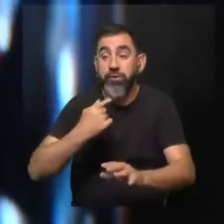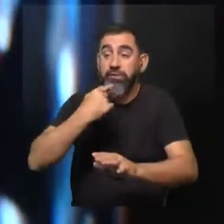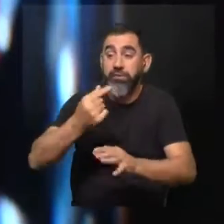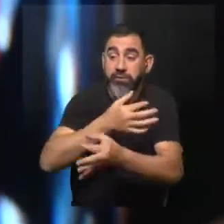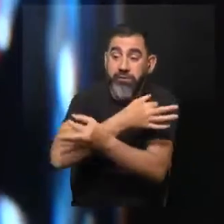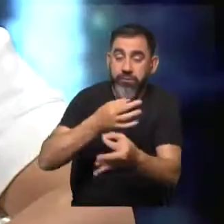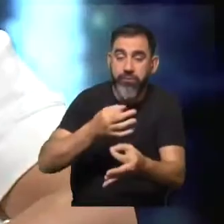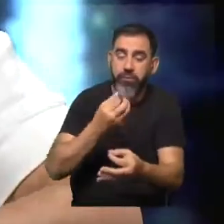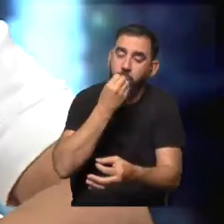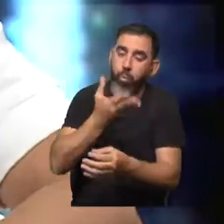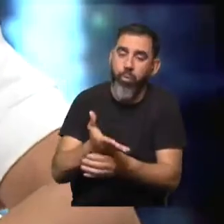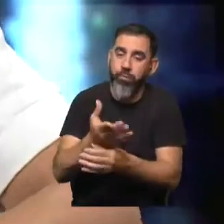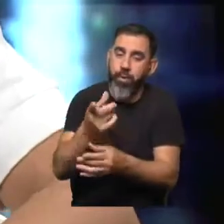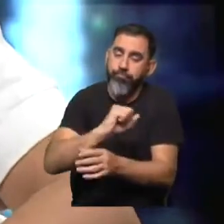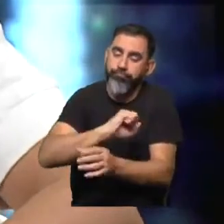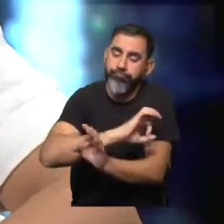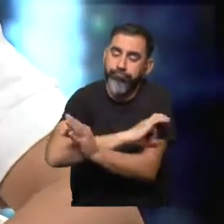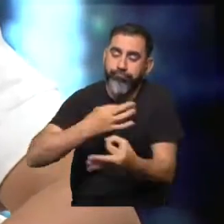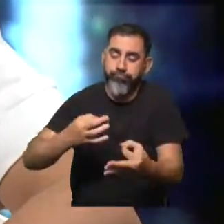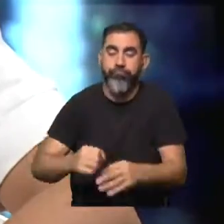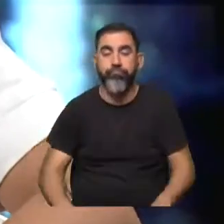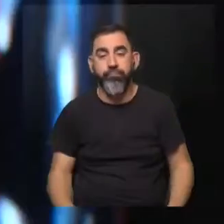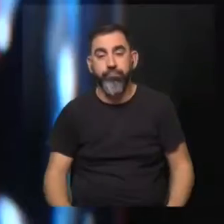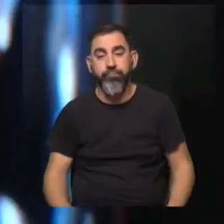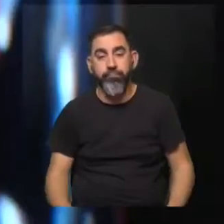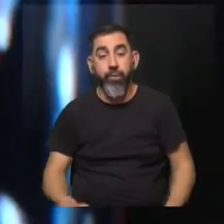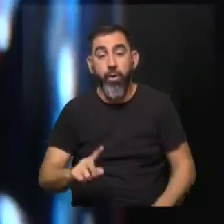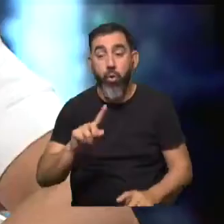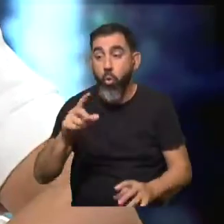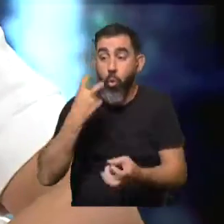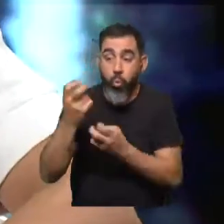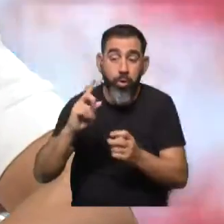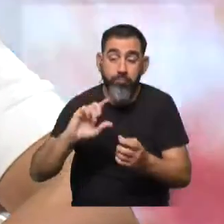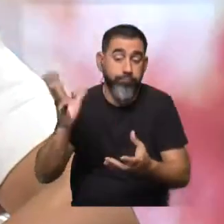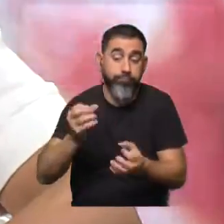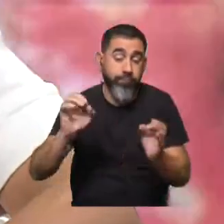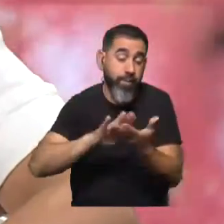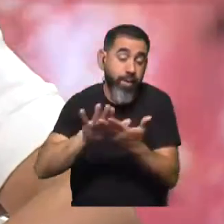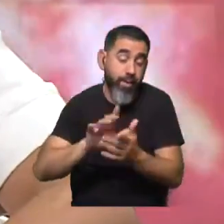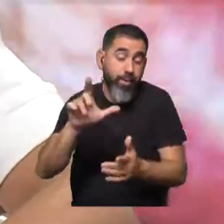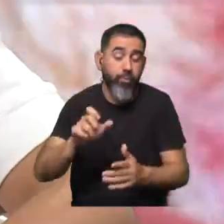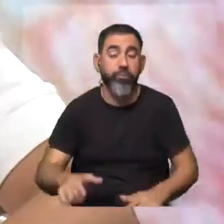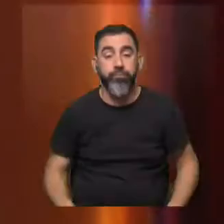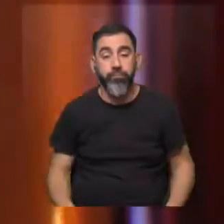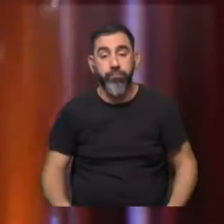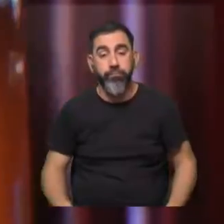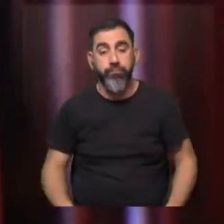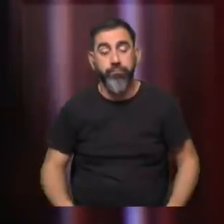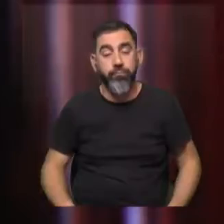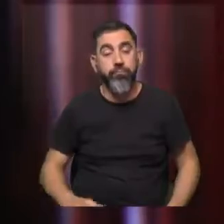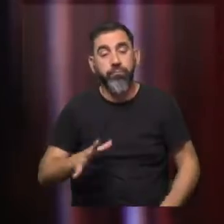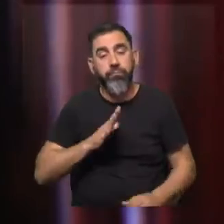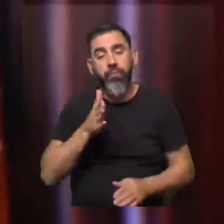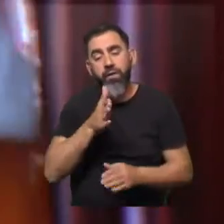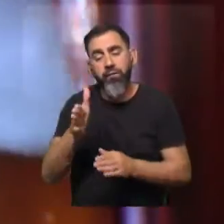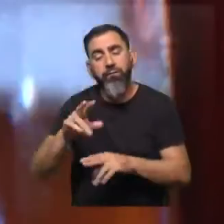funciona es y ahí metes un golazo, claro. Sí. El tema es que si no buscas no vas a encontrar. Exactamente. Ahí está la gracia. Hay algunas líneas de investigación